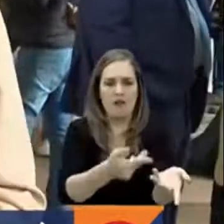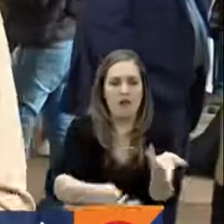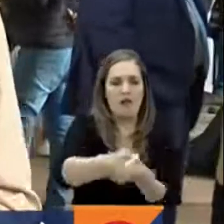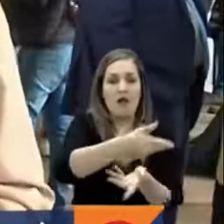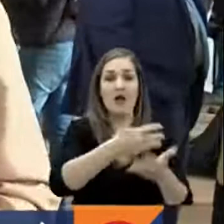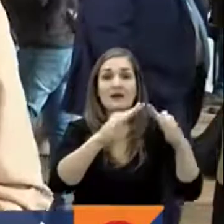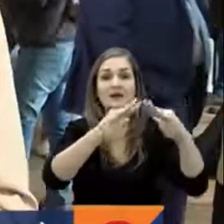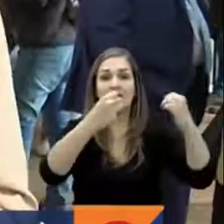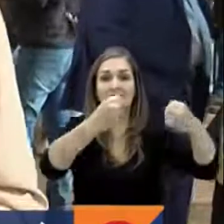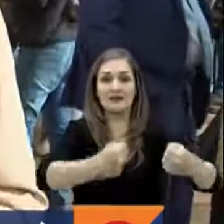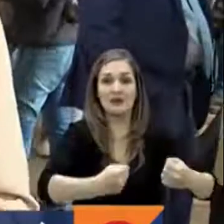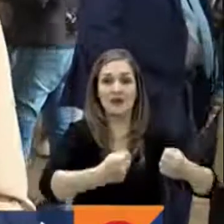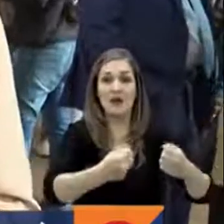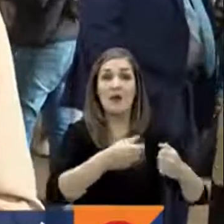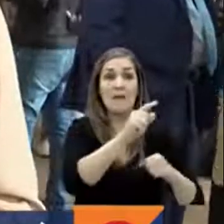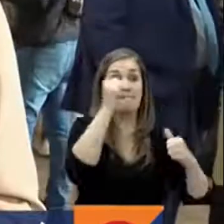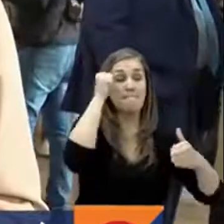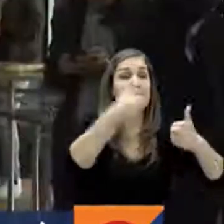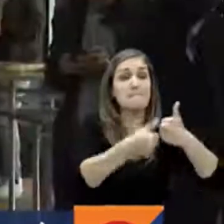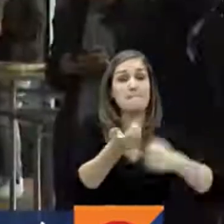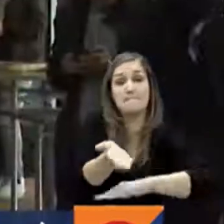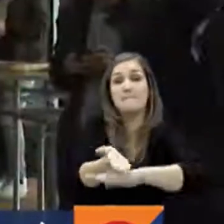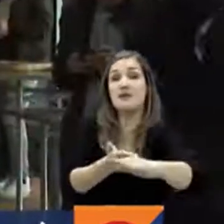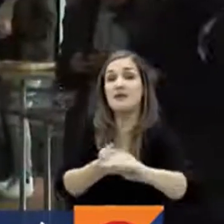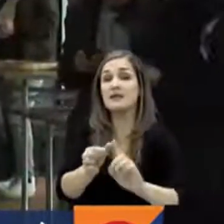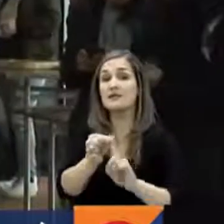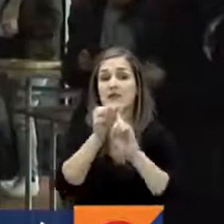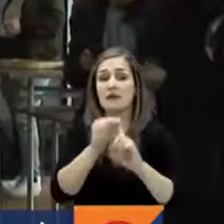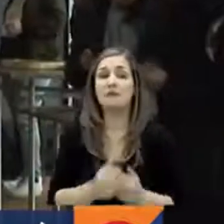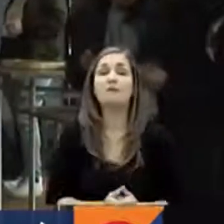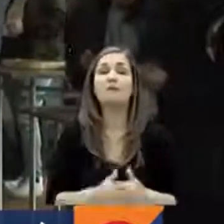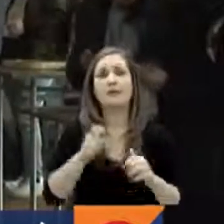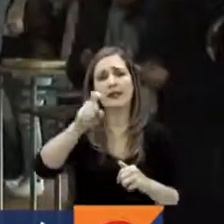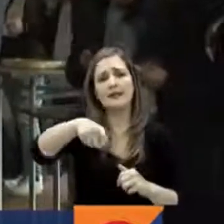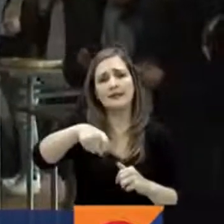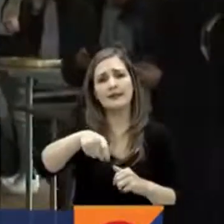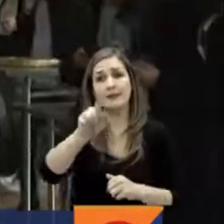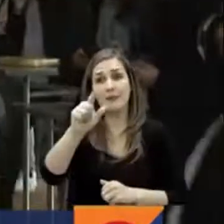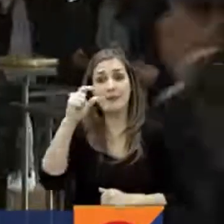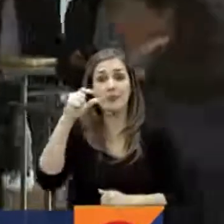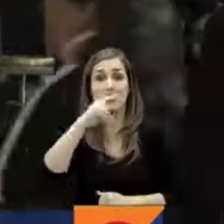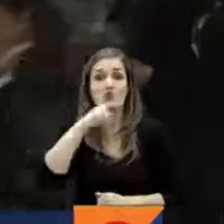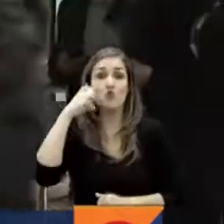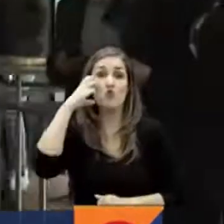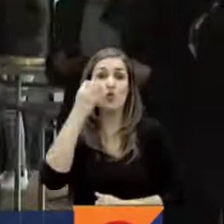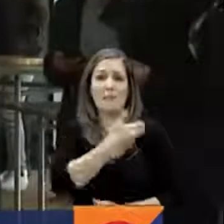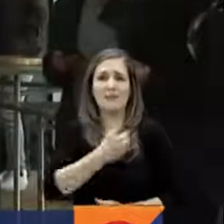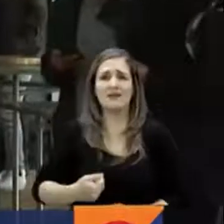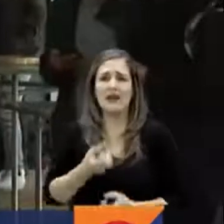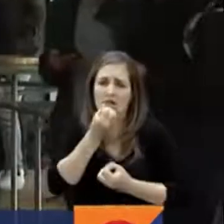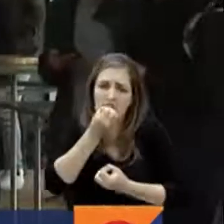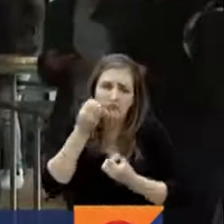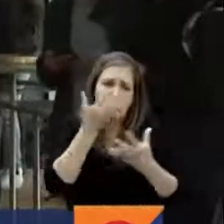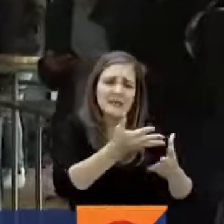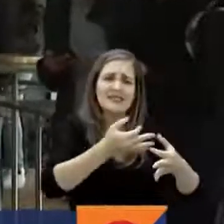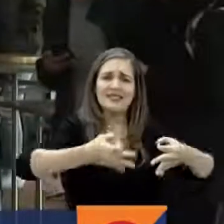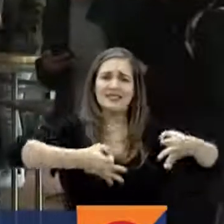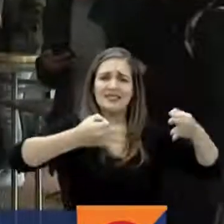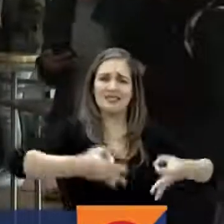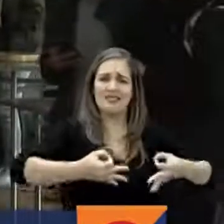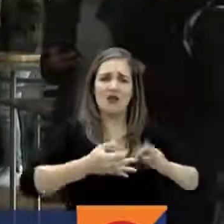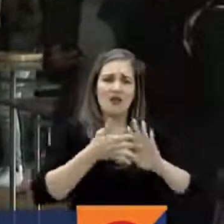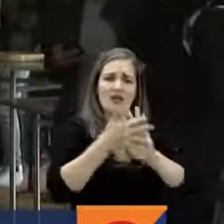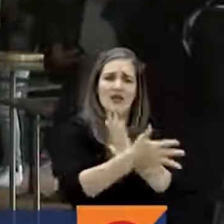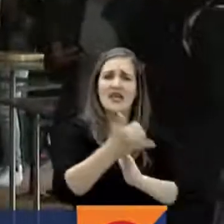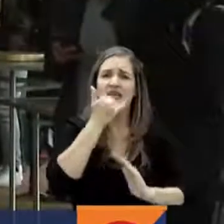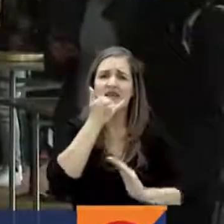petición muy especial para esta reunión. Nosotros necesitamos que el presidente Duque con toda sinceridad nos haga un balance exacto del país